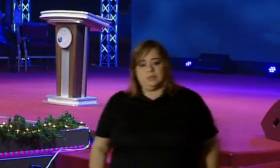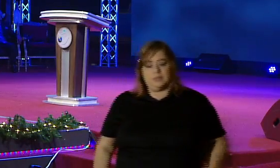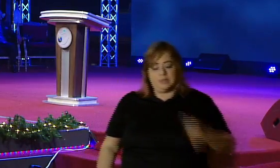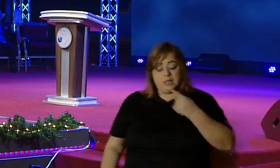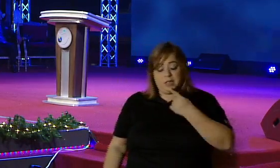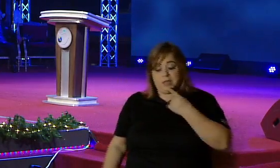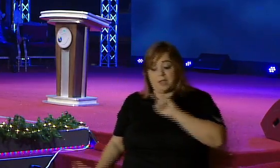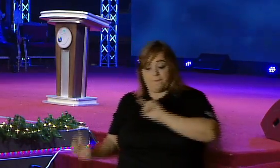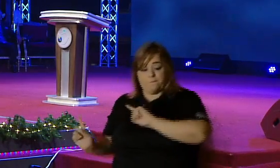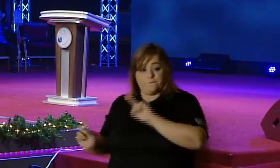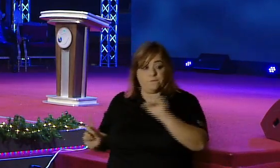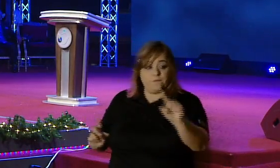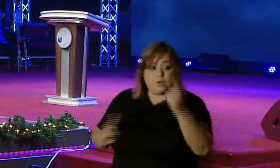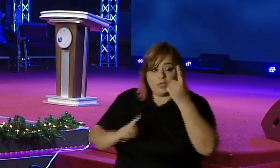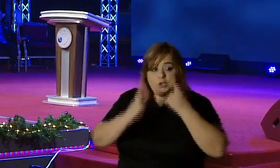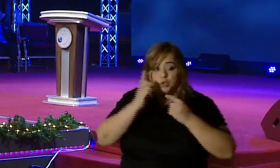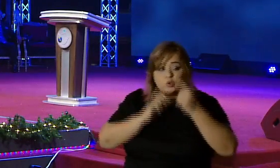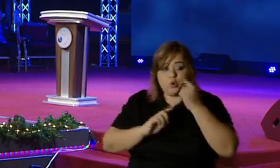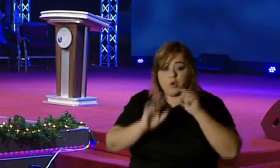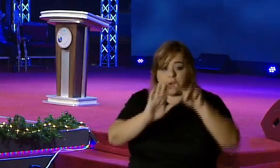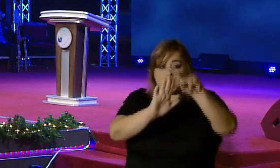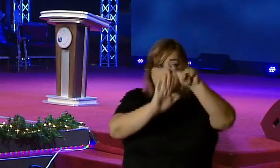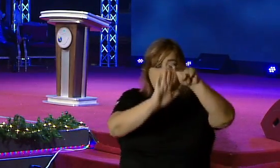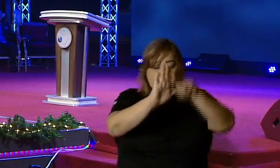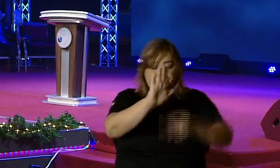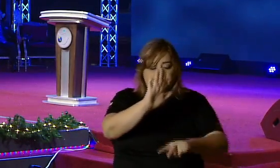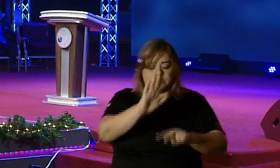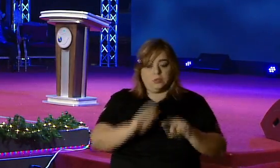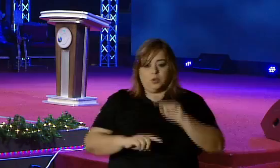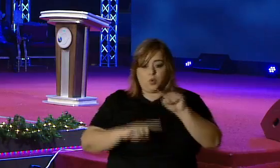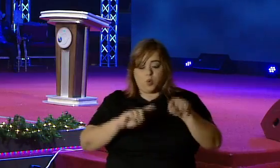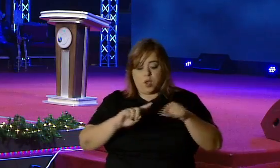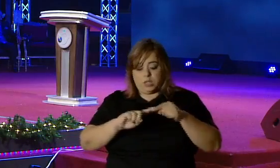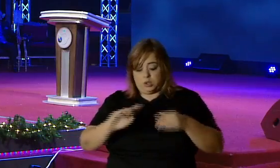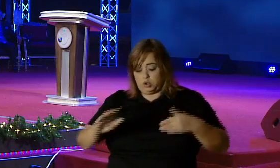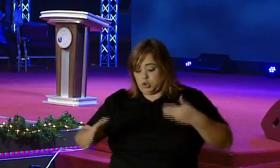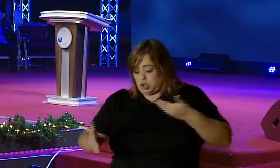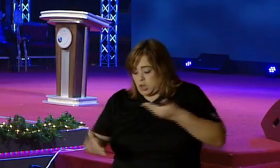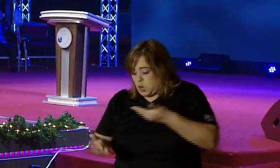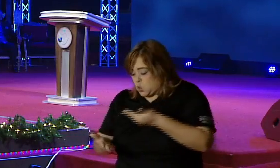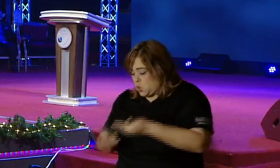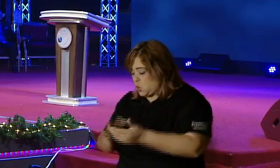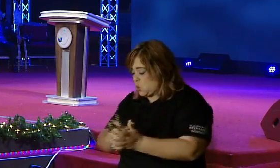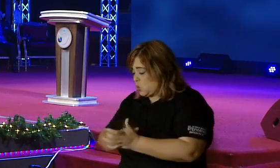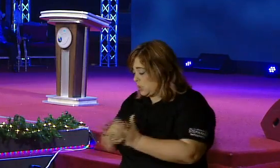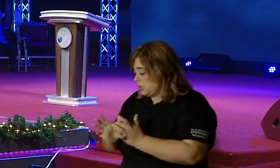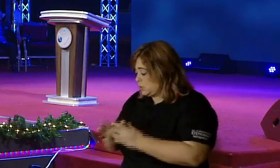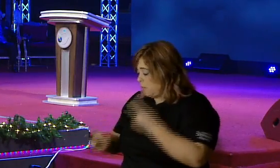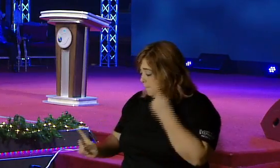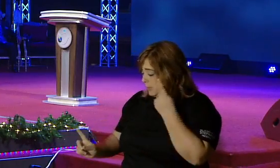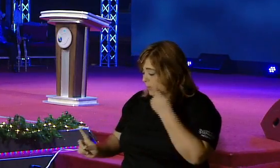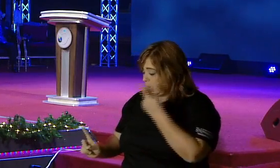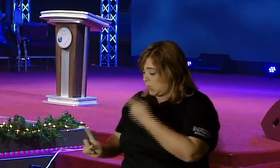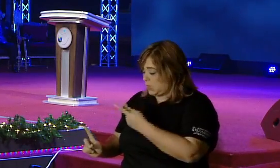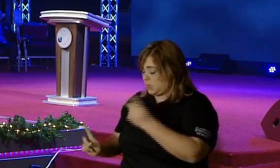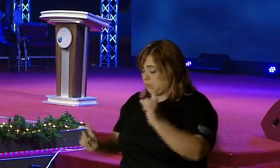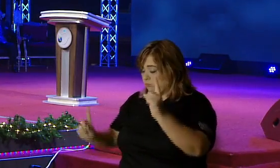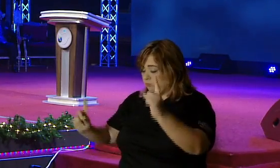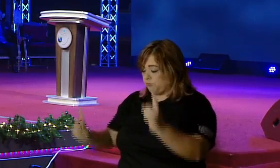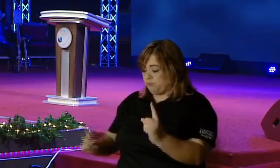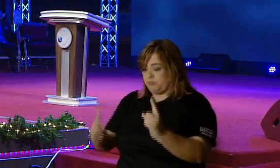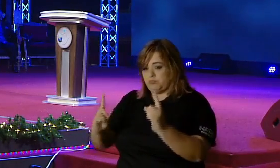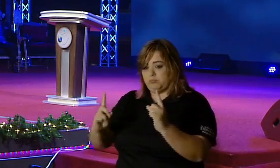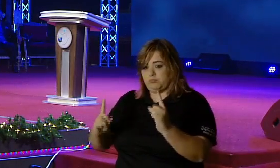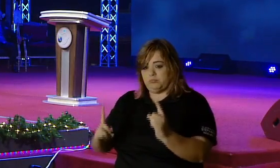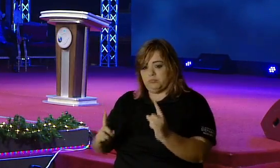sepulcro. Aleluya. Mas cuando llegó a donde estaba Jesús, al verle, una vez más, esa era la posición favorita